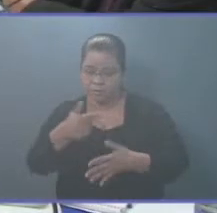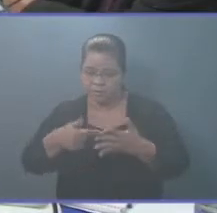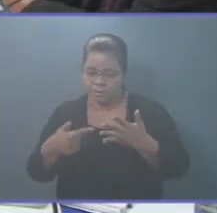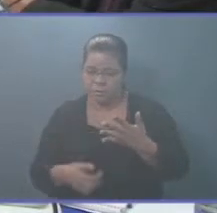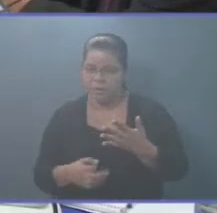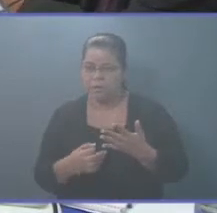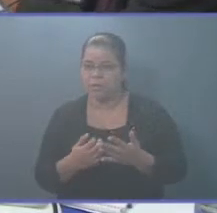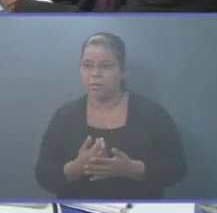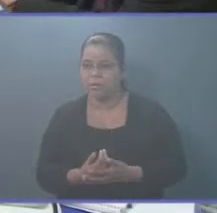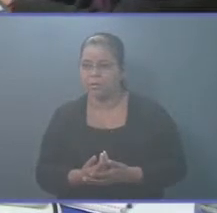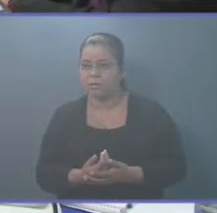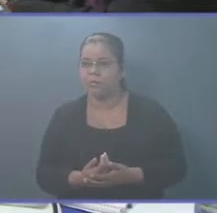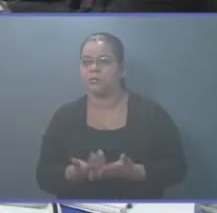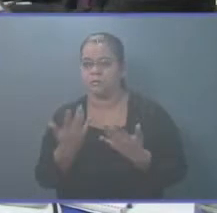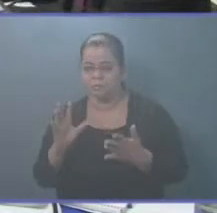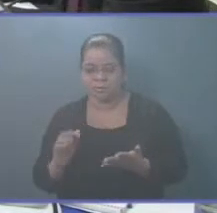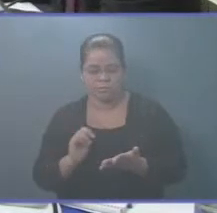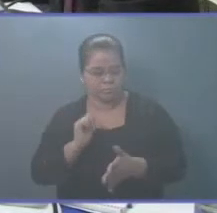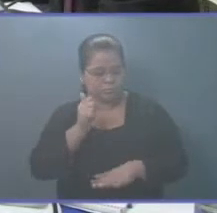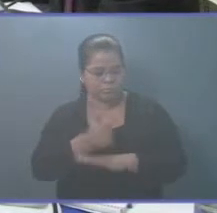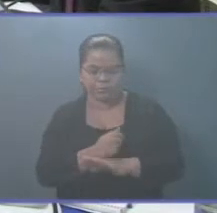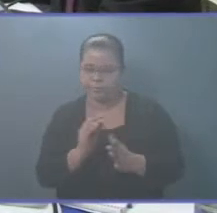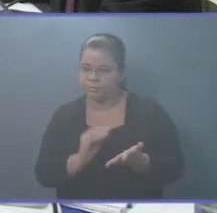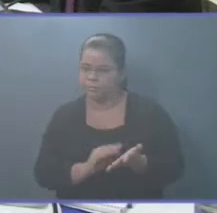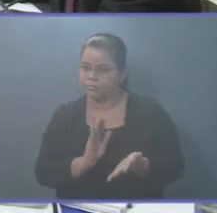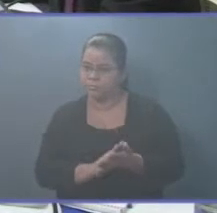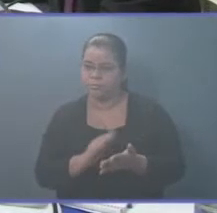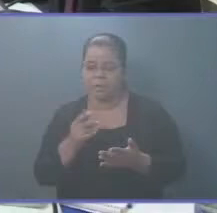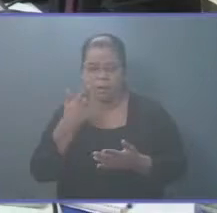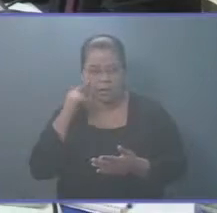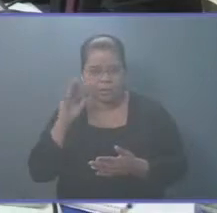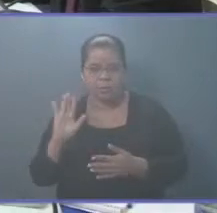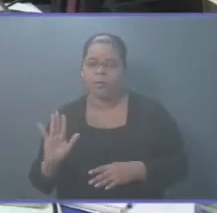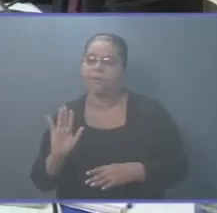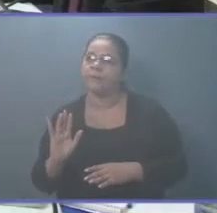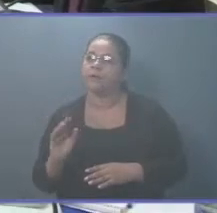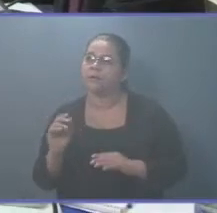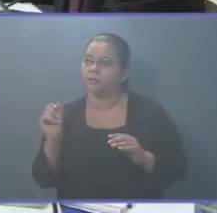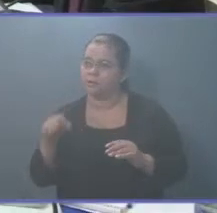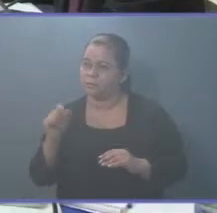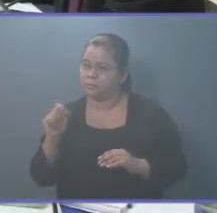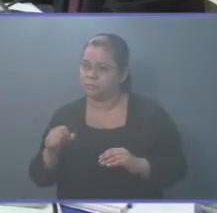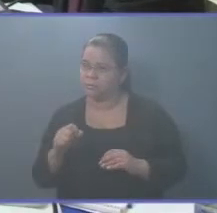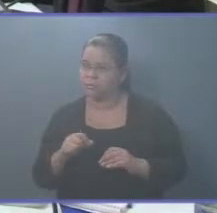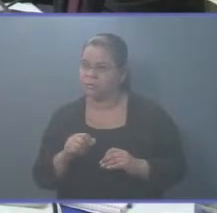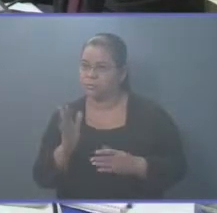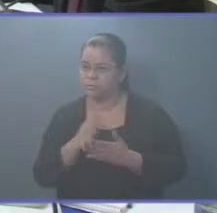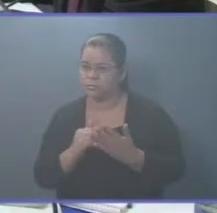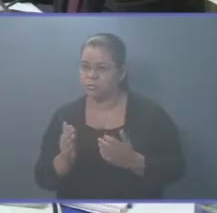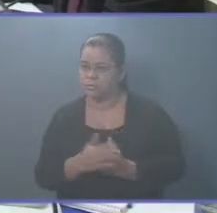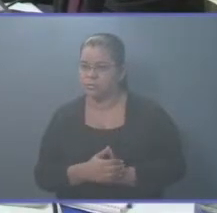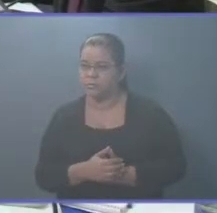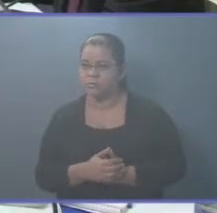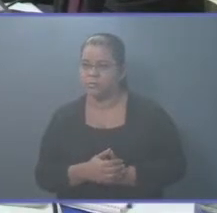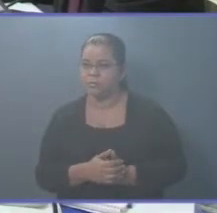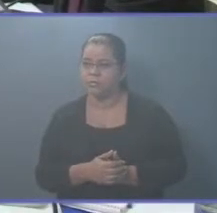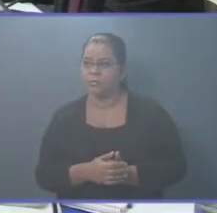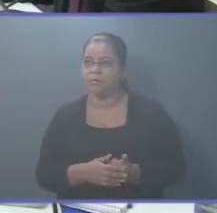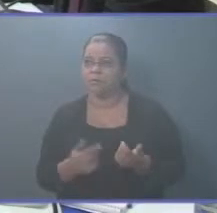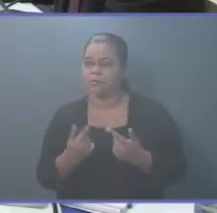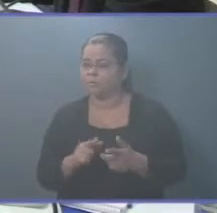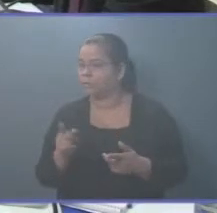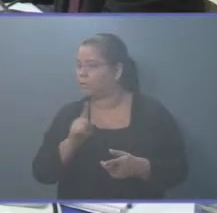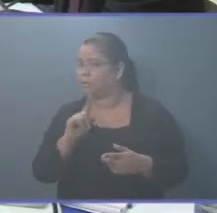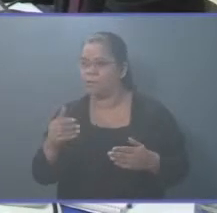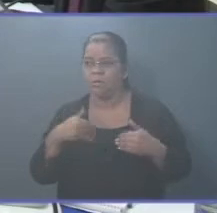constitucionalmente establecidos, ¿verdad? Porque la prueba referencial sí creo que es un poco que no